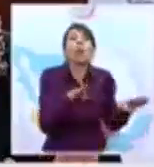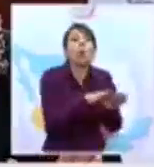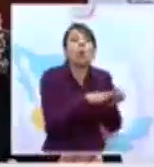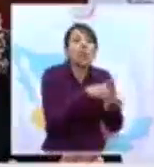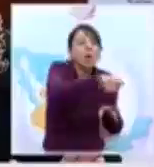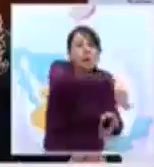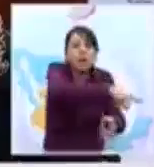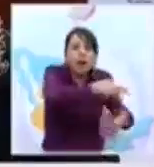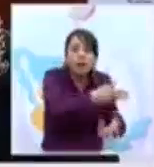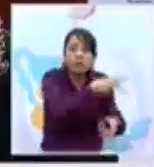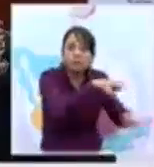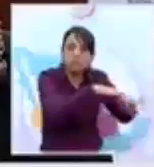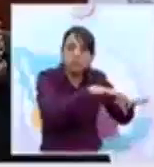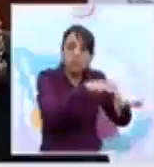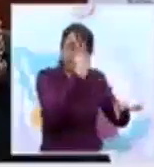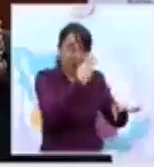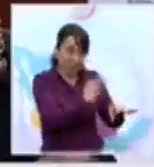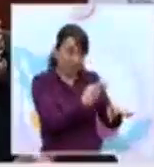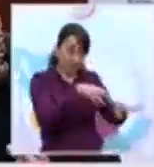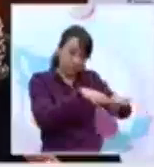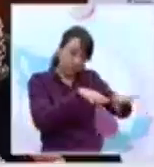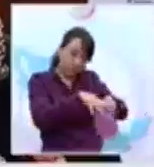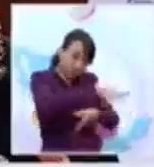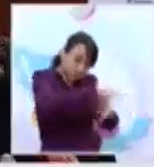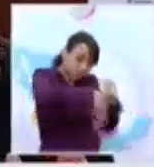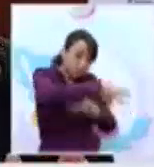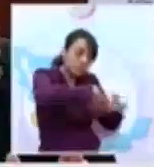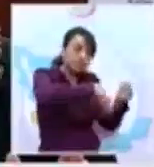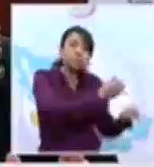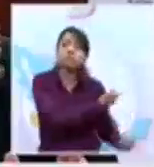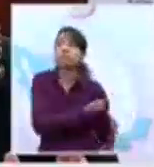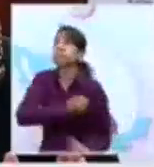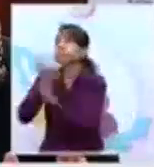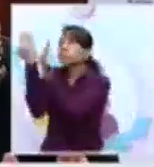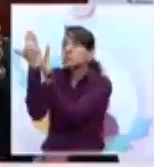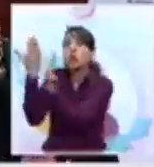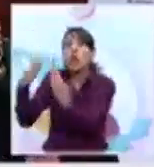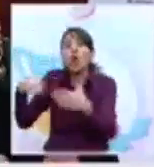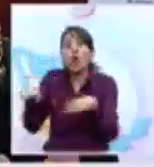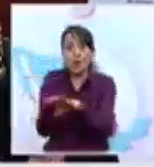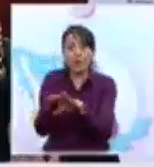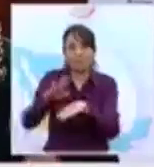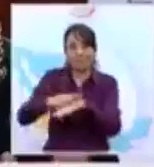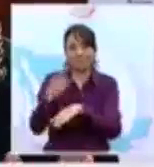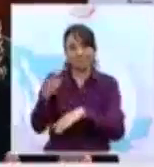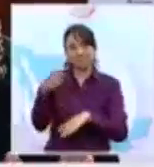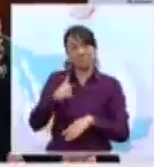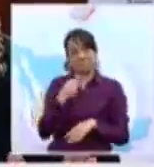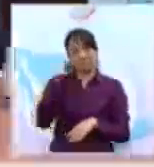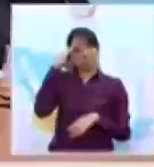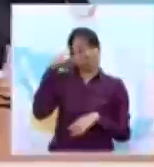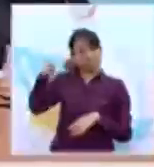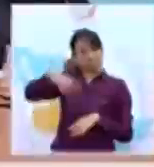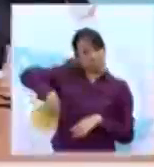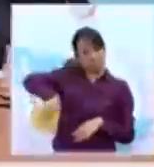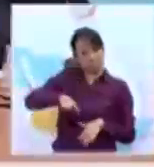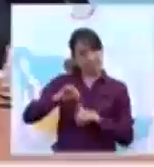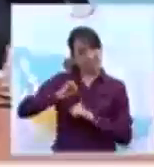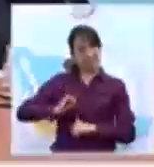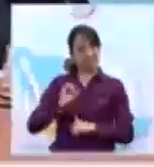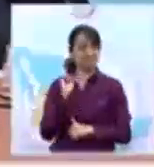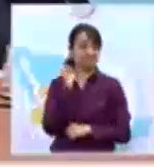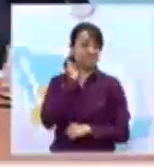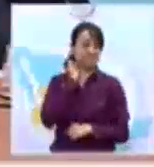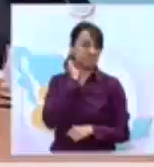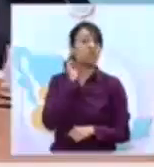Entonces, realmente yo creo que el Senado tiene una tarea fenomenal ahí de